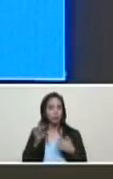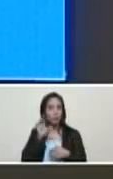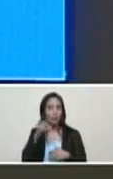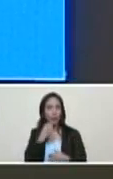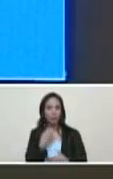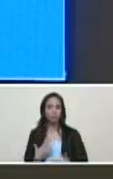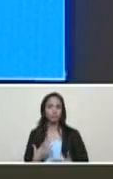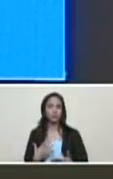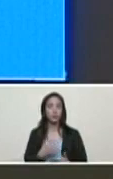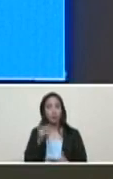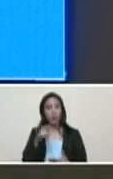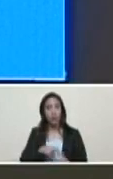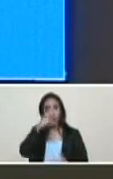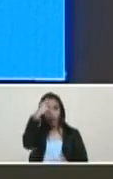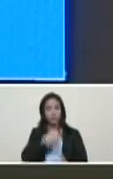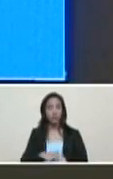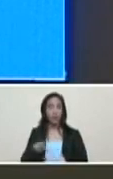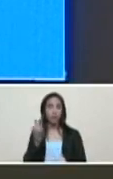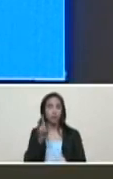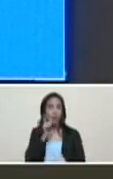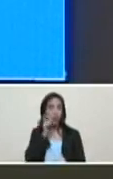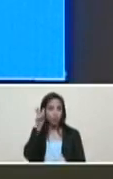y la grandeza de ser venezolano,